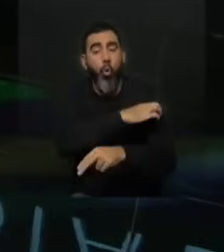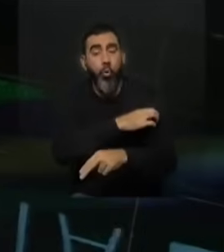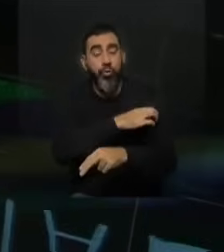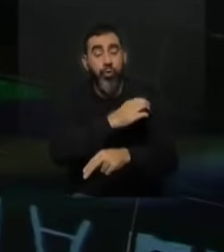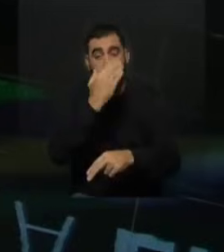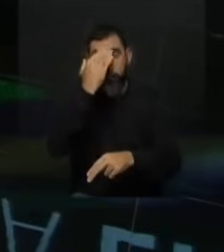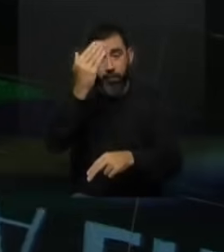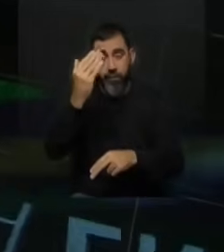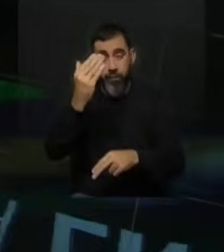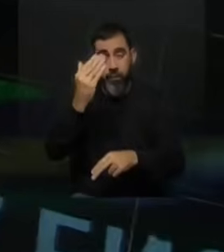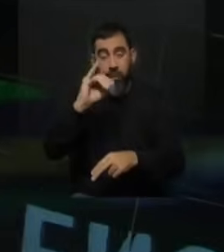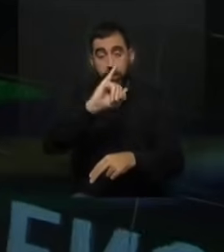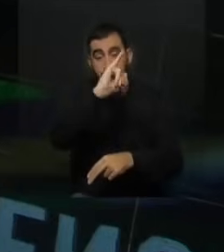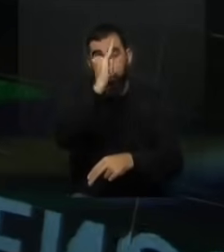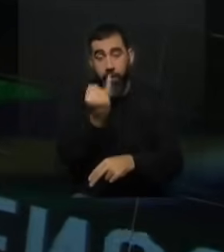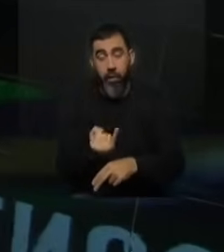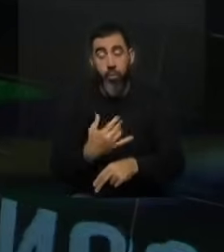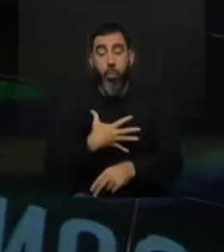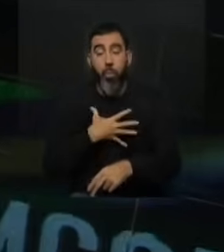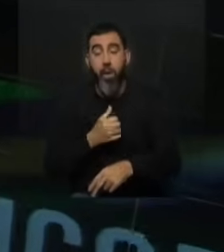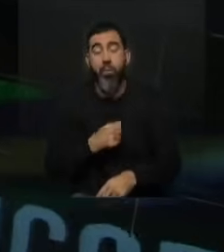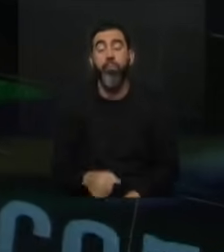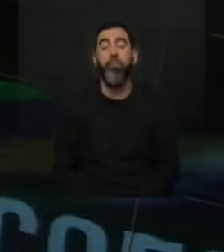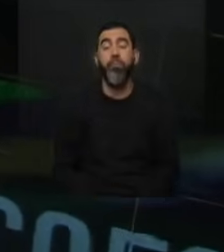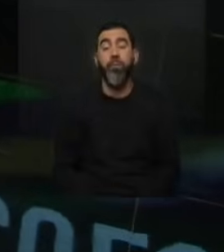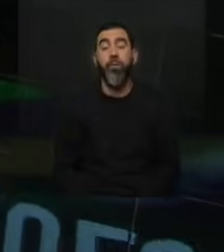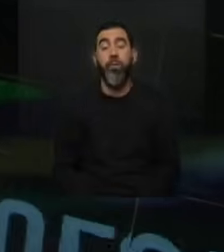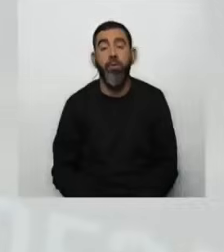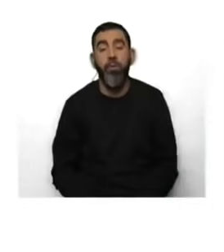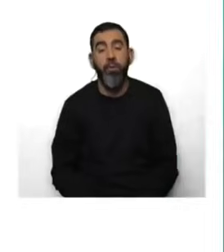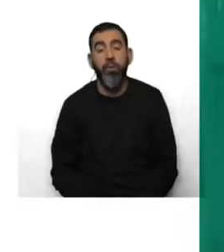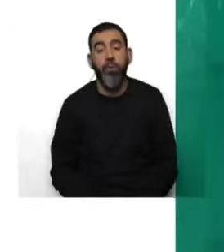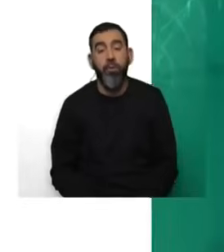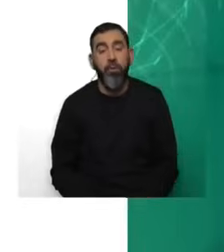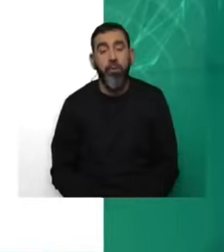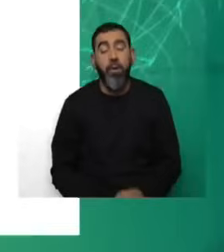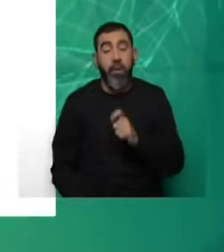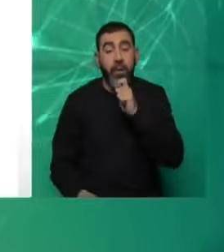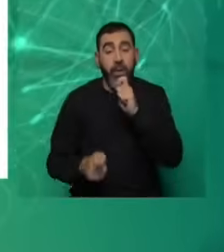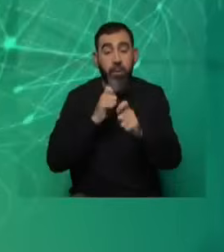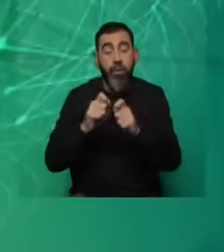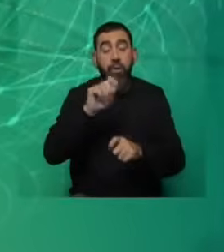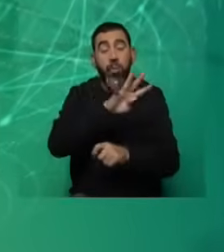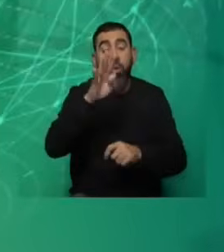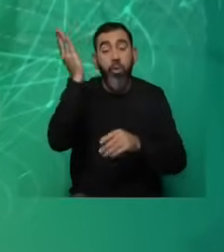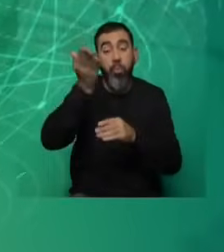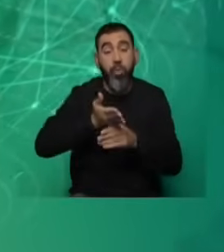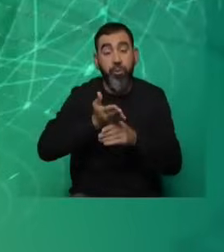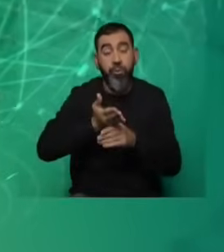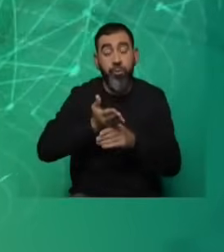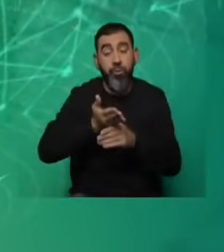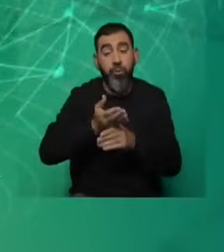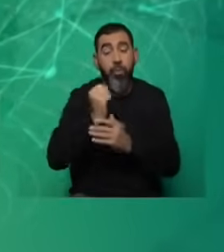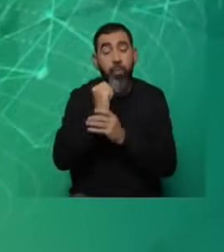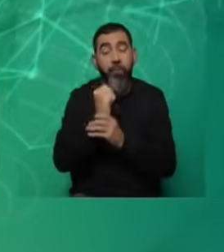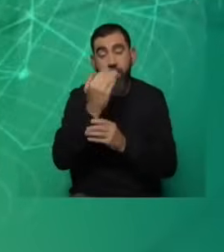por el frente amplio y Álvaro Delgado por el partido regional segú la encuesta de cifra 44 por del electorado